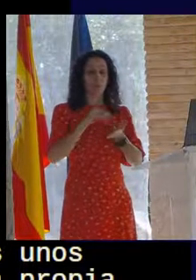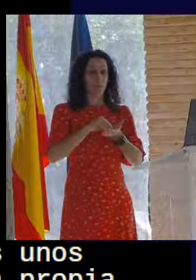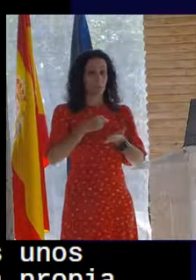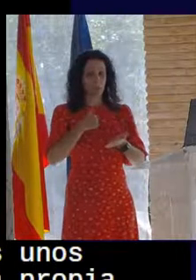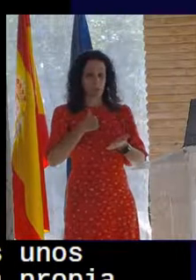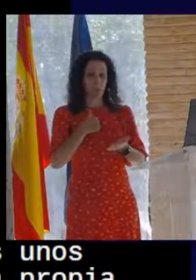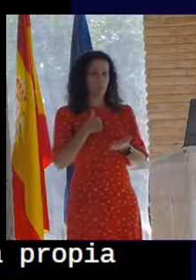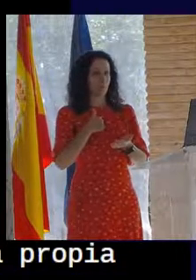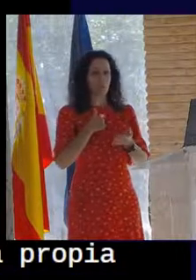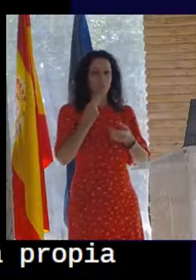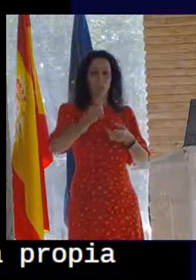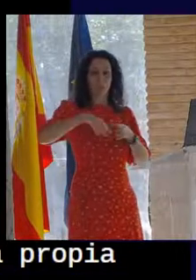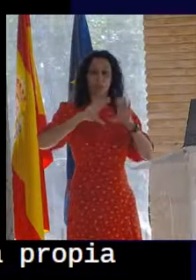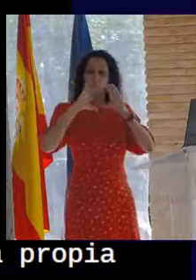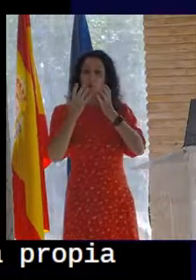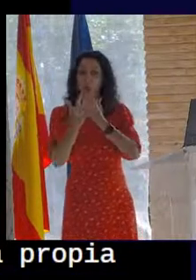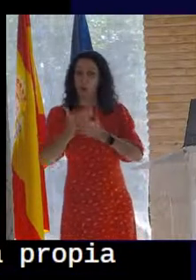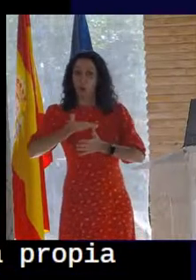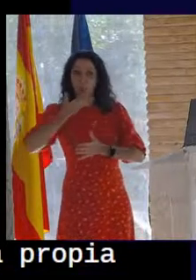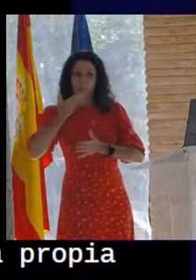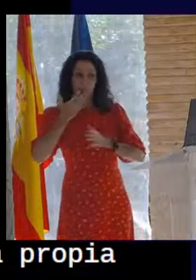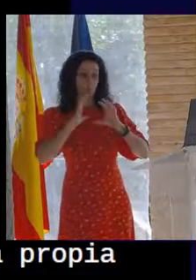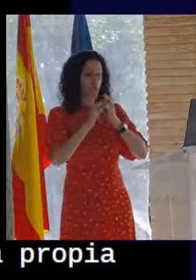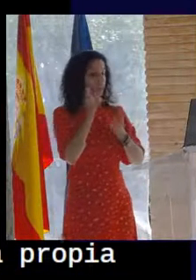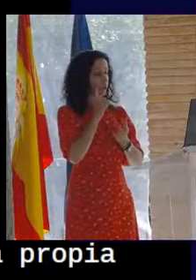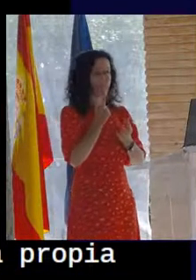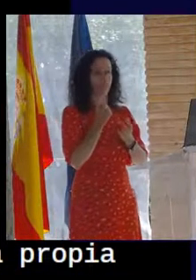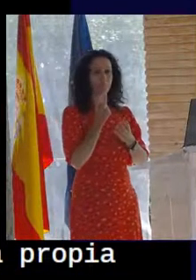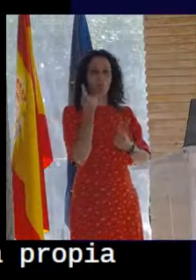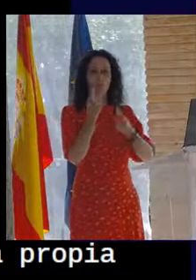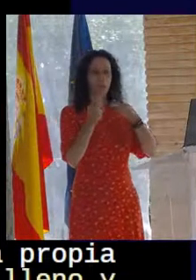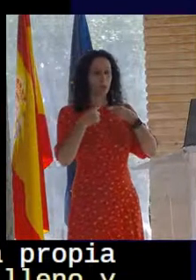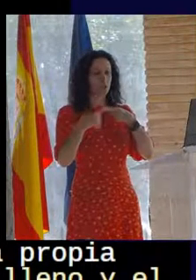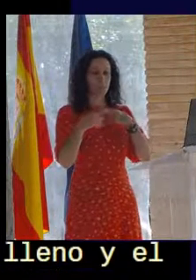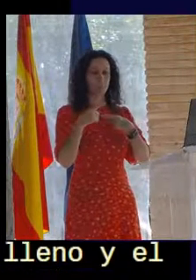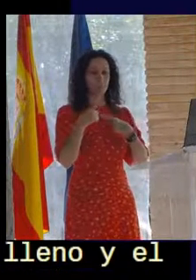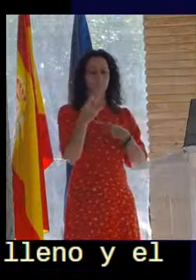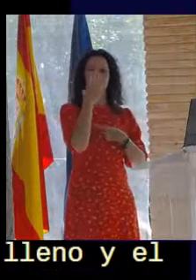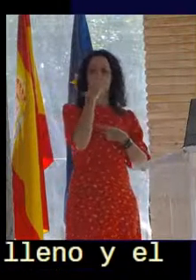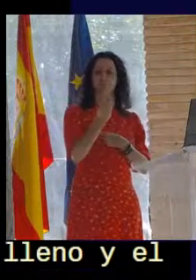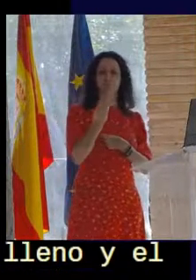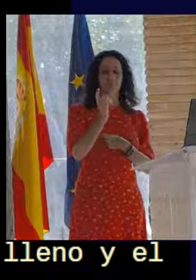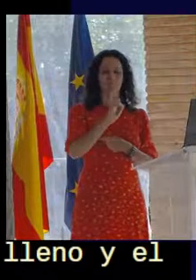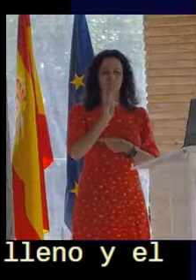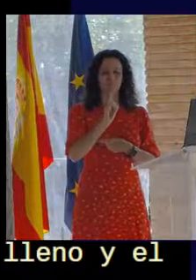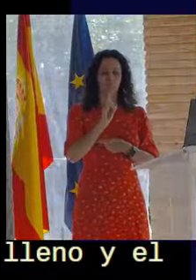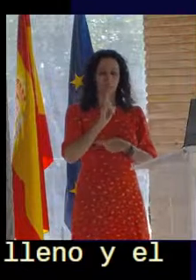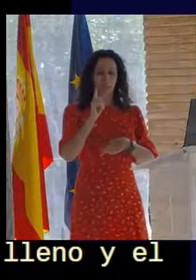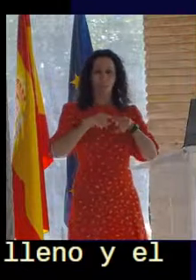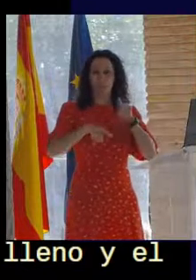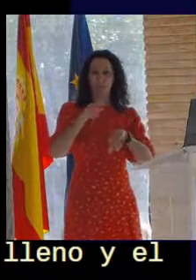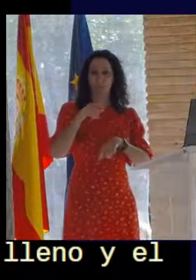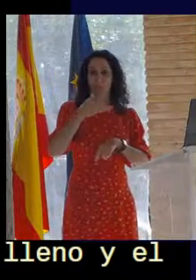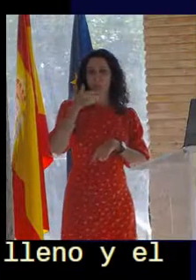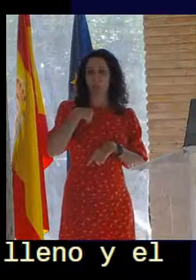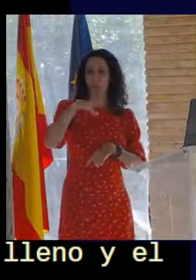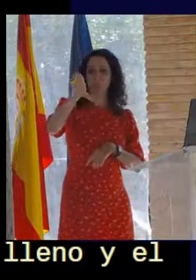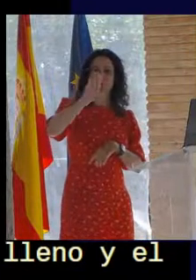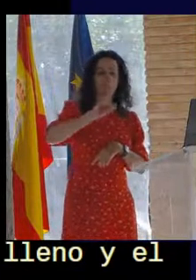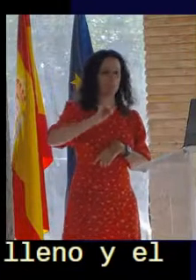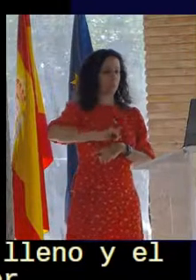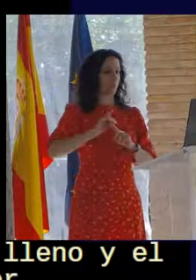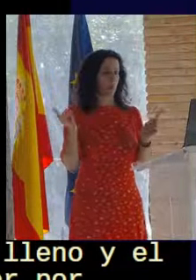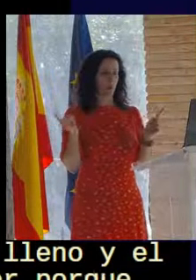todo ello y bueno englobado nuestra comunidad y el mundo oyente y el mundo sordo algunas cosas eh No no nos llegamos a